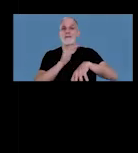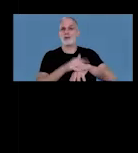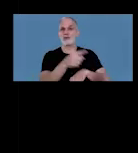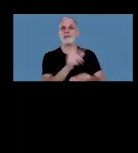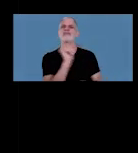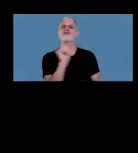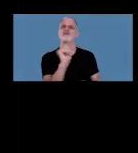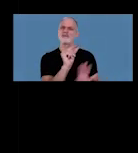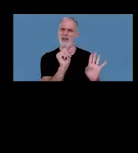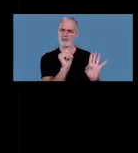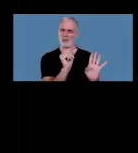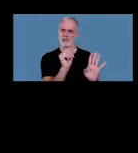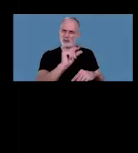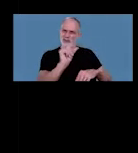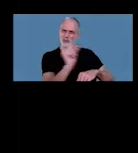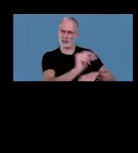sustituto.